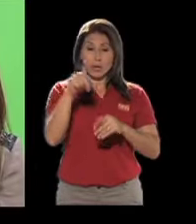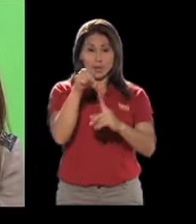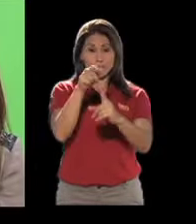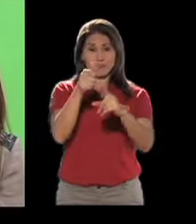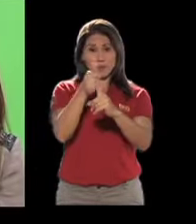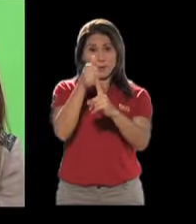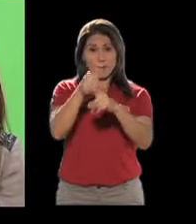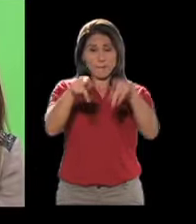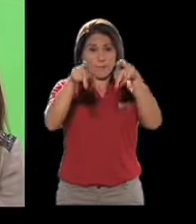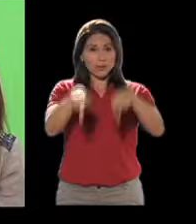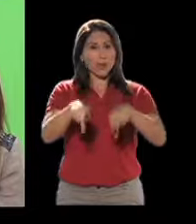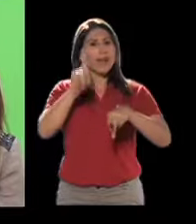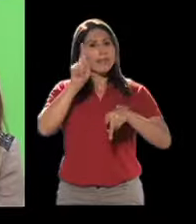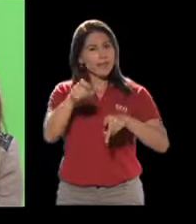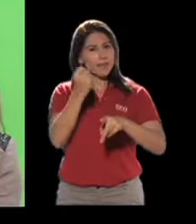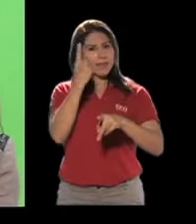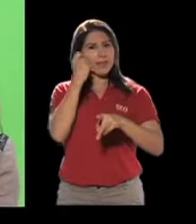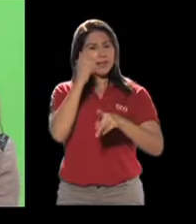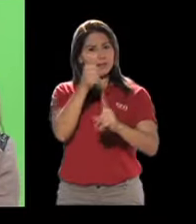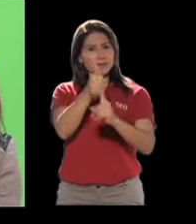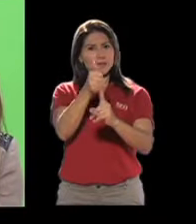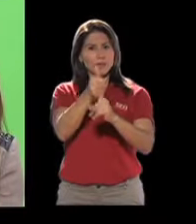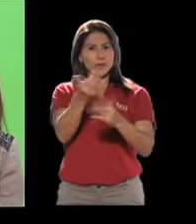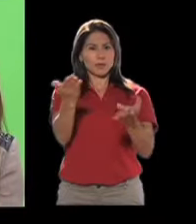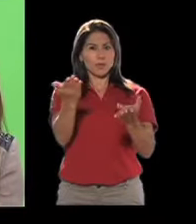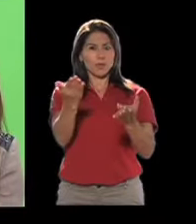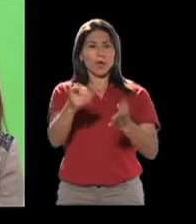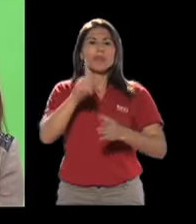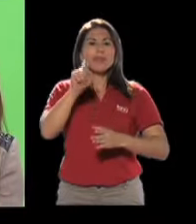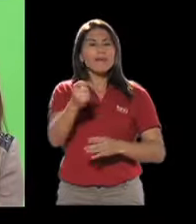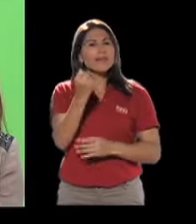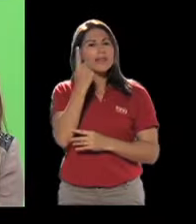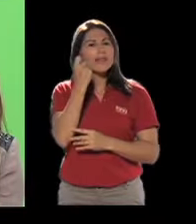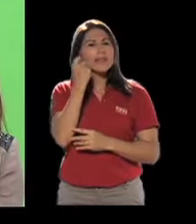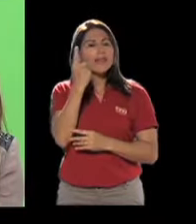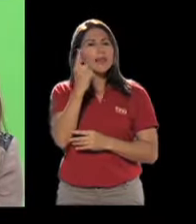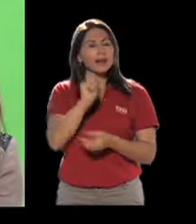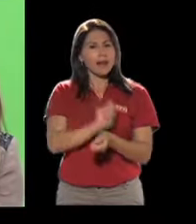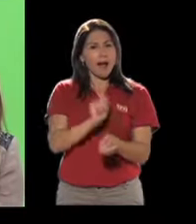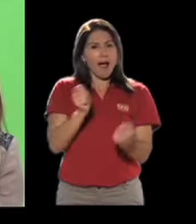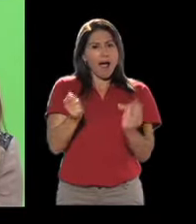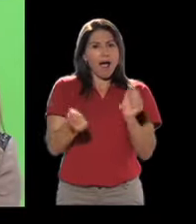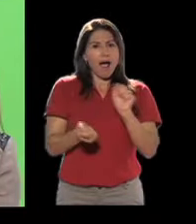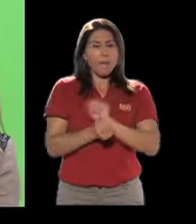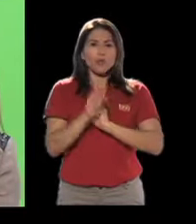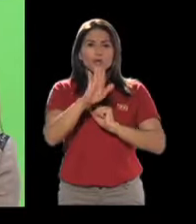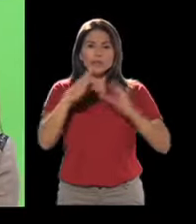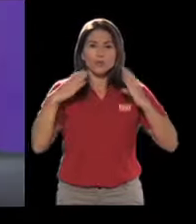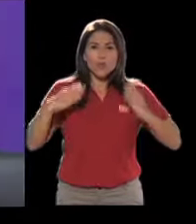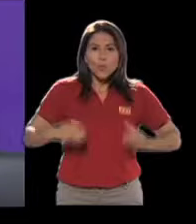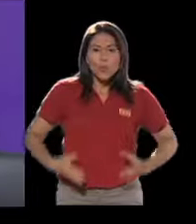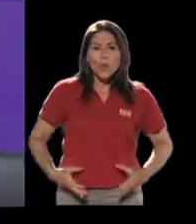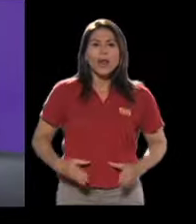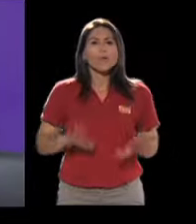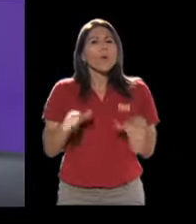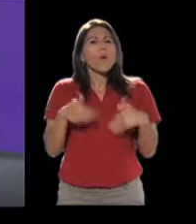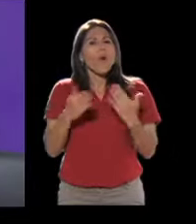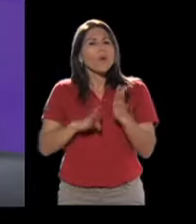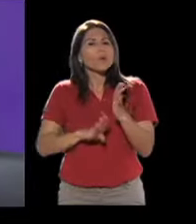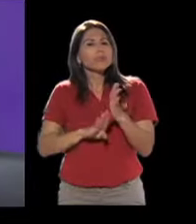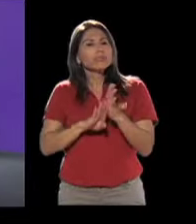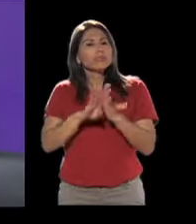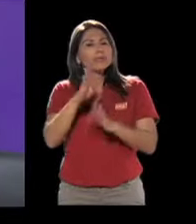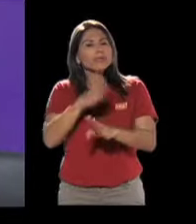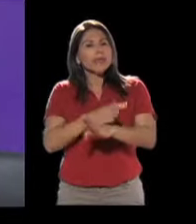de entenderse a sí mismo, the changes that are going on in entender their los body cambios as que they develop, ocurren en su cuerpo a as medida que se well desarrolla,